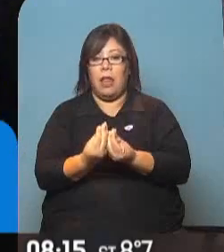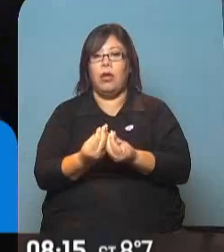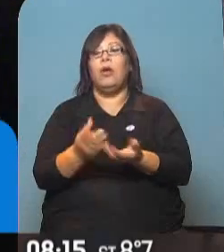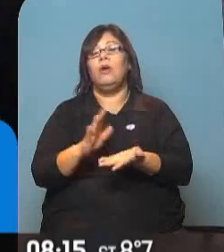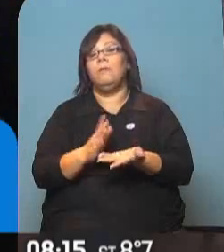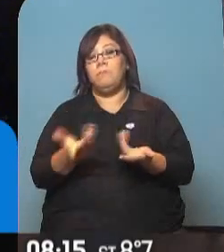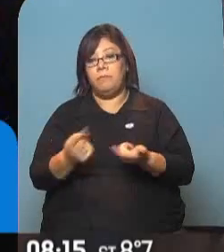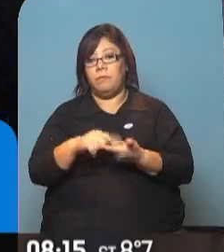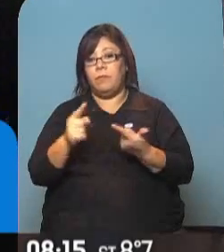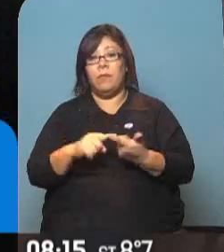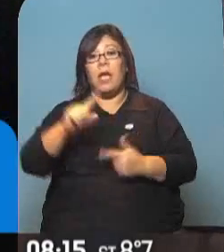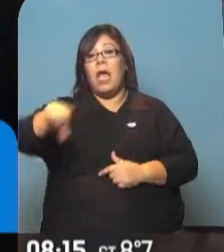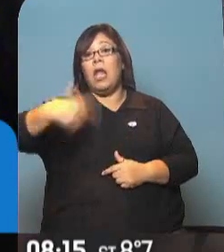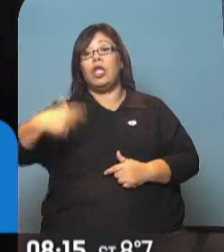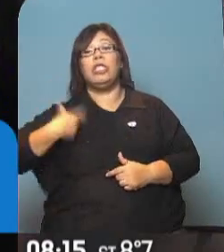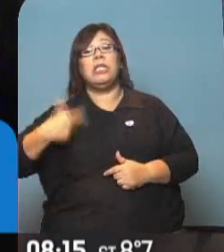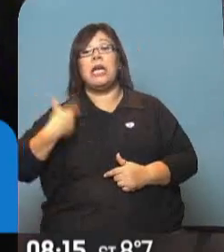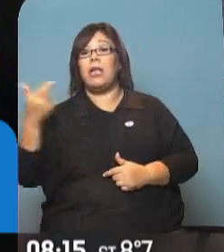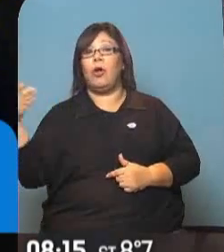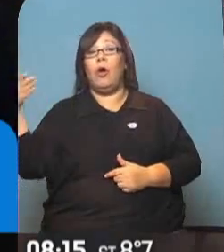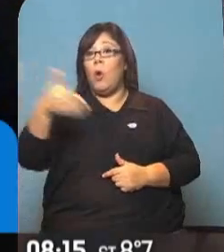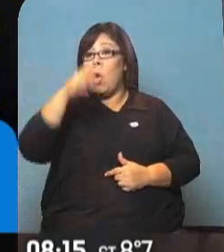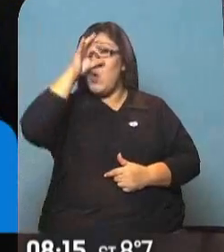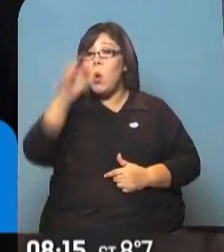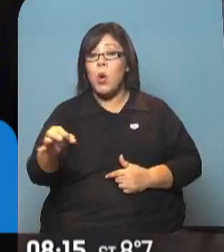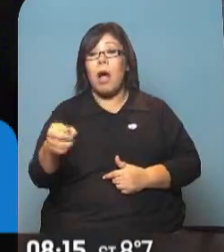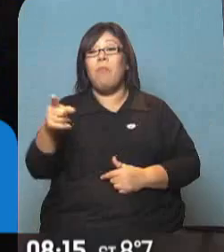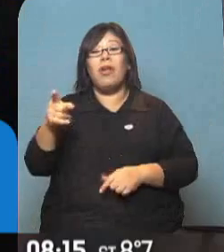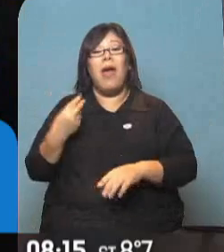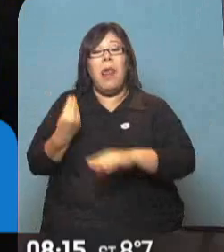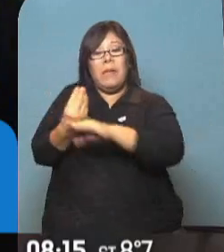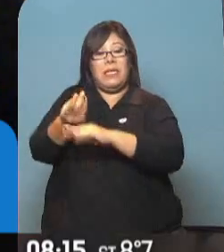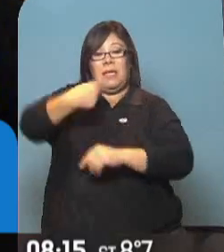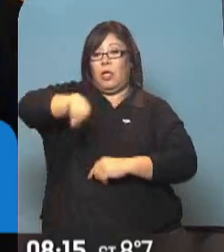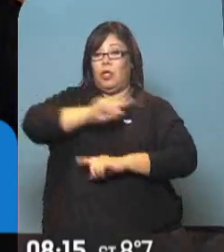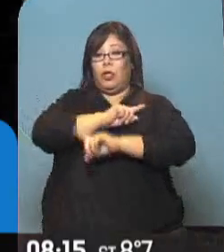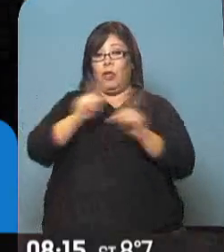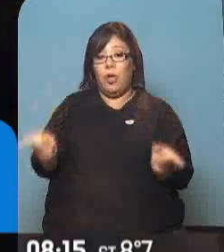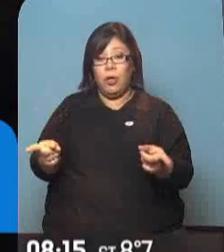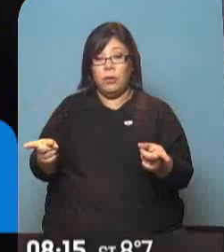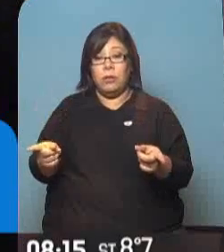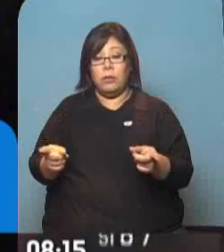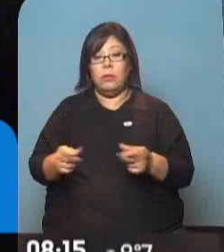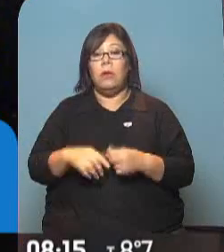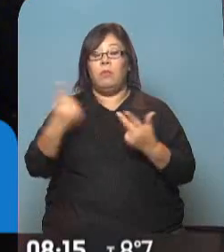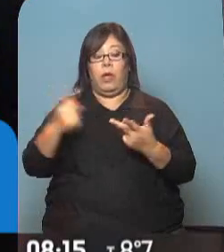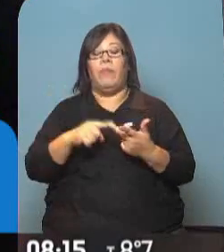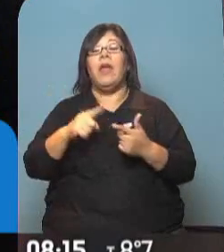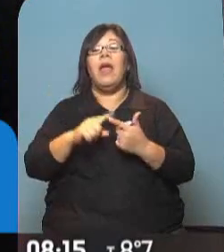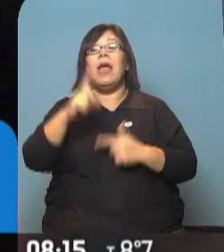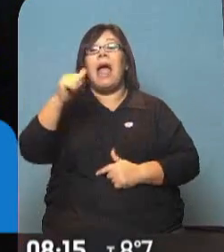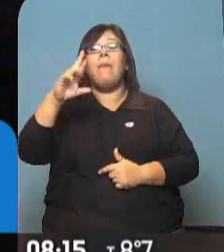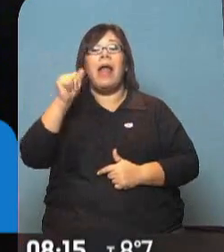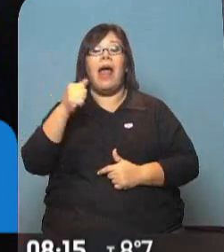representativo. El otro sindicato nunca se quiso presentar porque no representa a nadie. No se presentó, entonces ya había finalizado. ¿Qué hizo la Cámara de Trabajo? En un